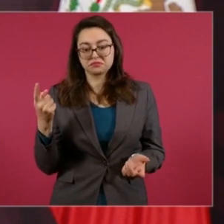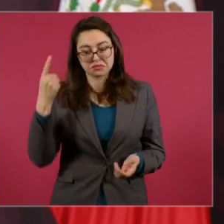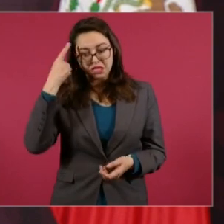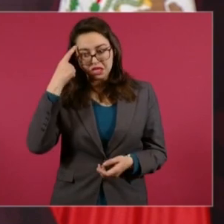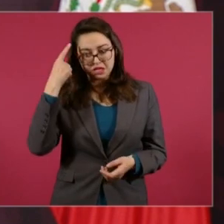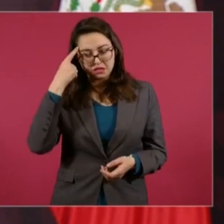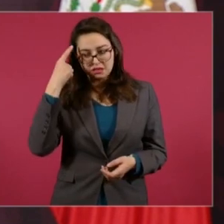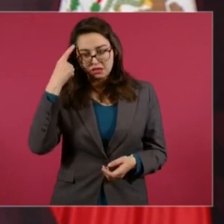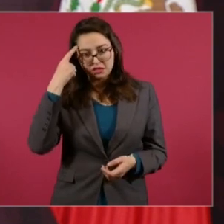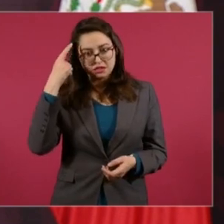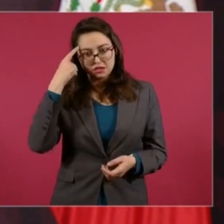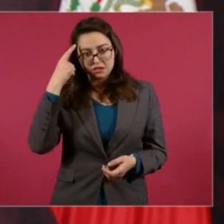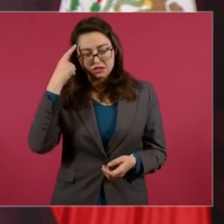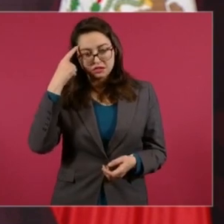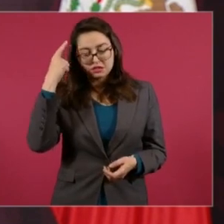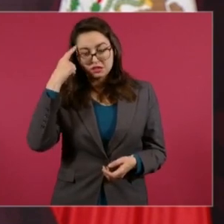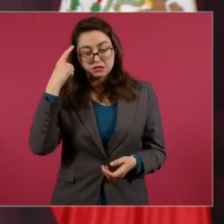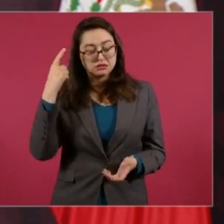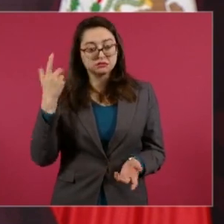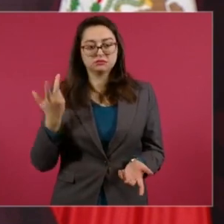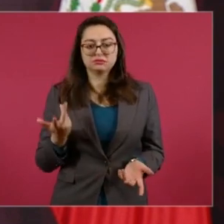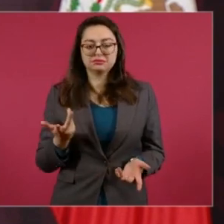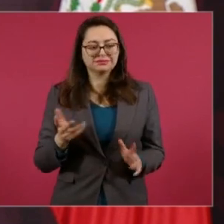que se actúe